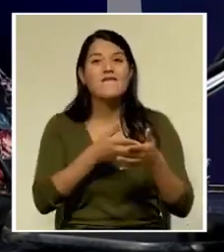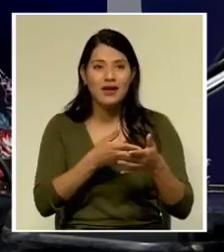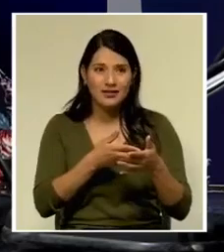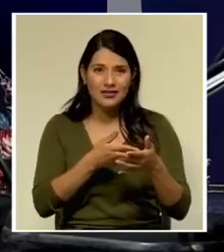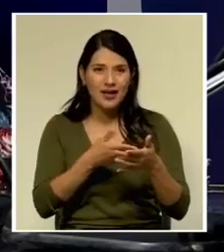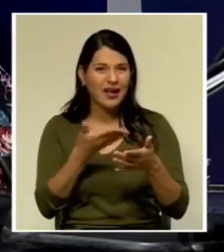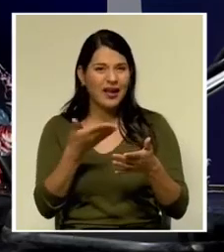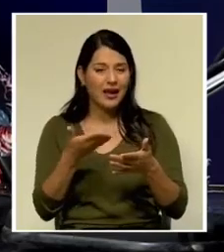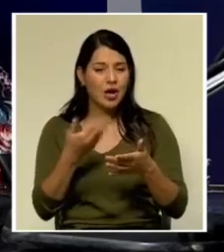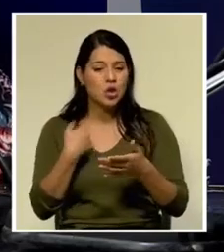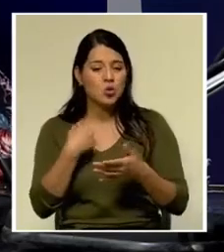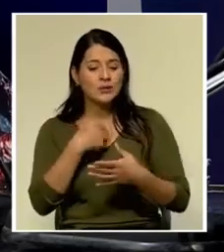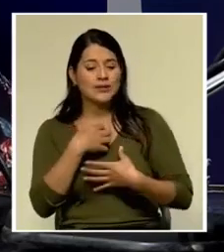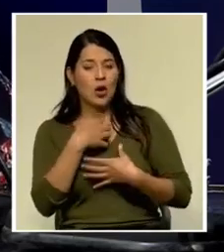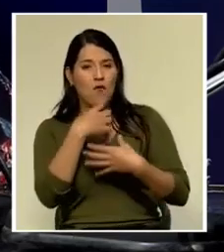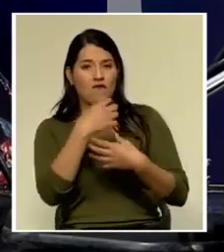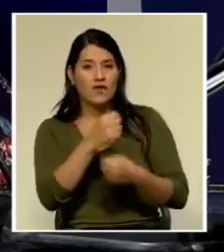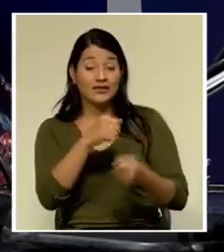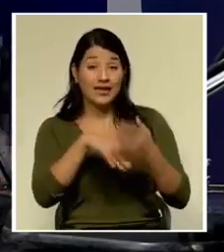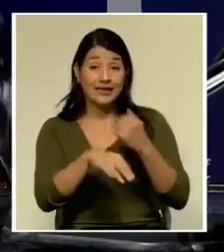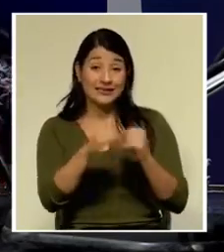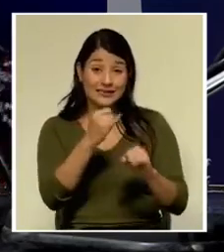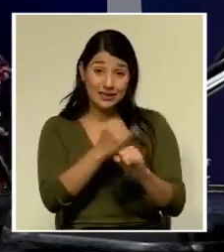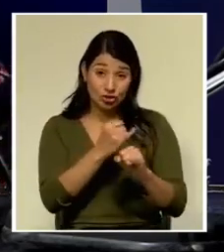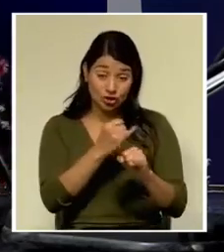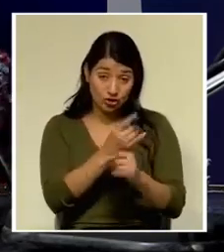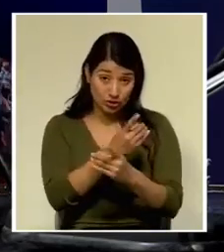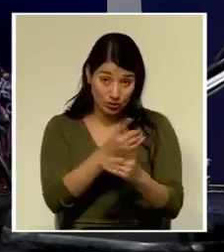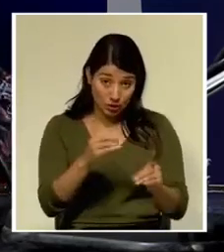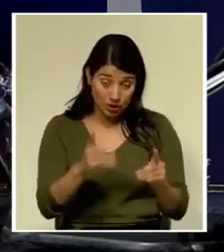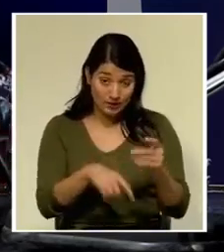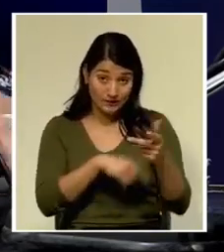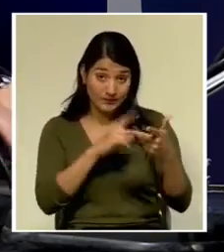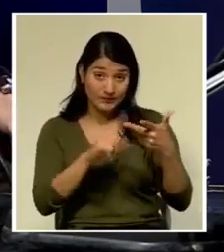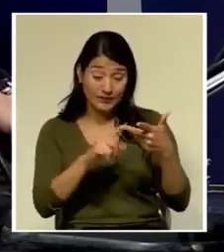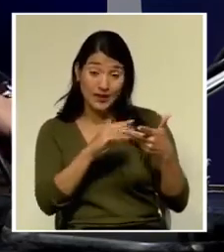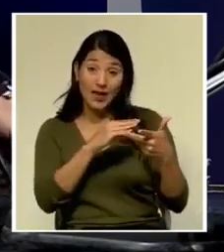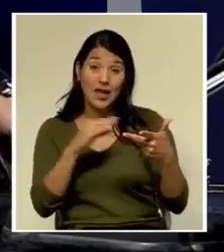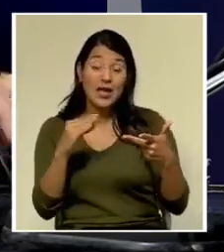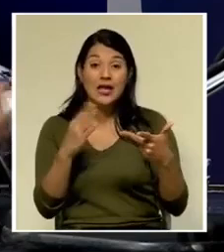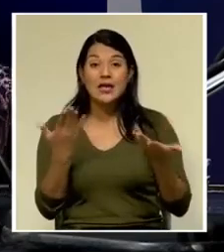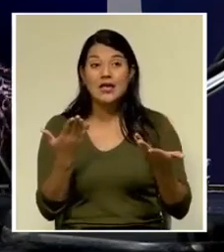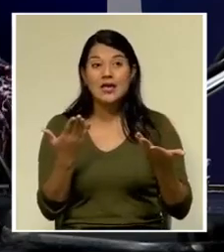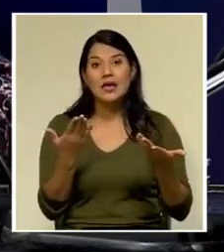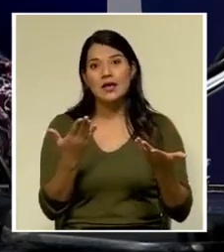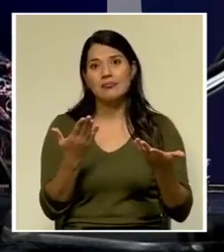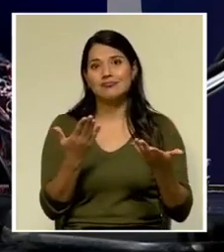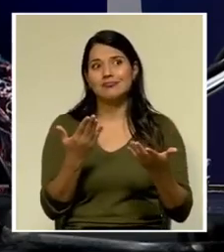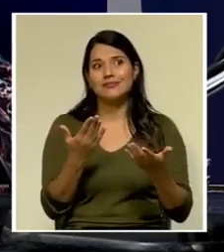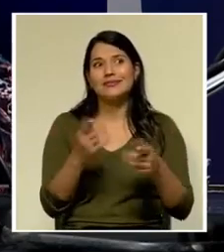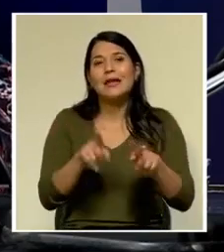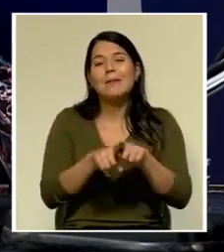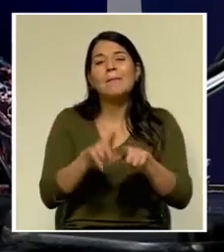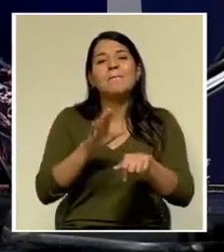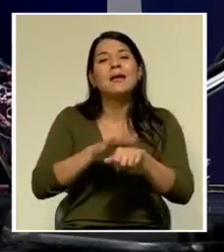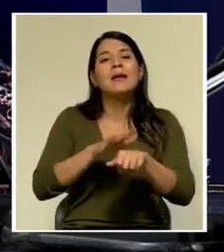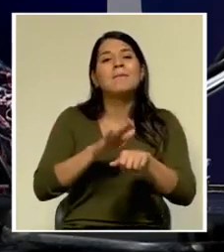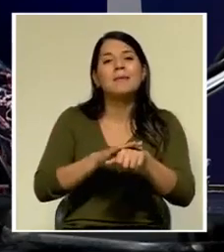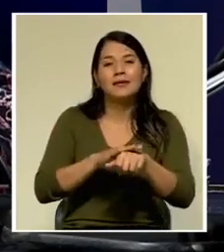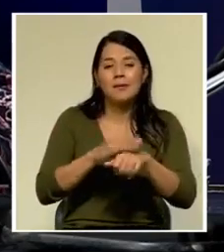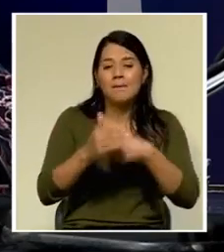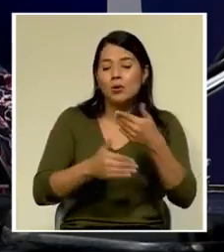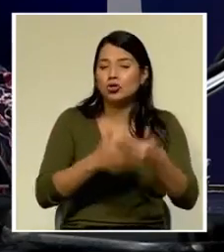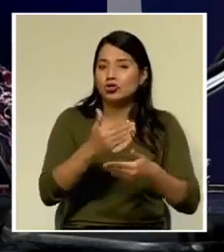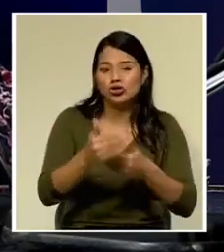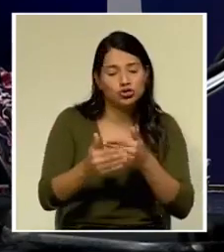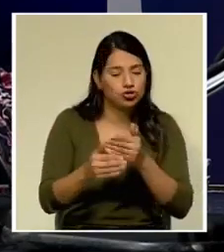institucionalidad democrática, y ni qué decir de las posibilidades de los ilícitos que ahí se gestan. No es una